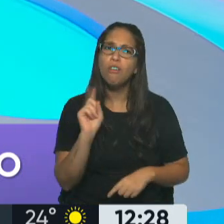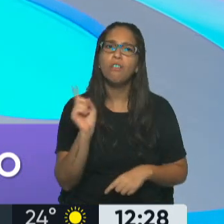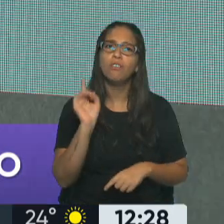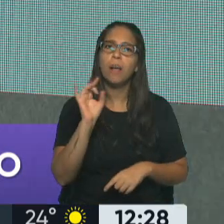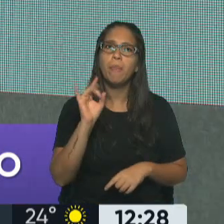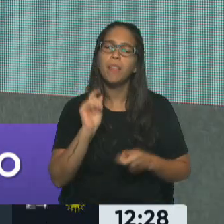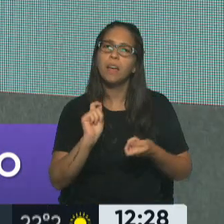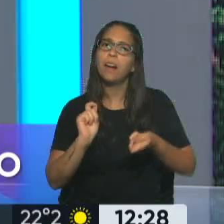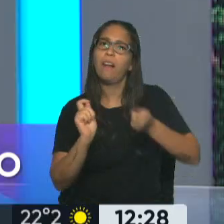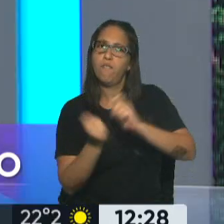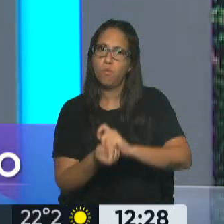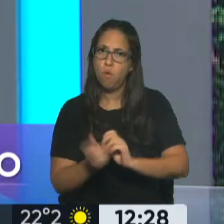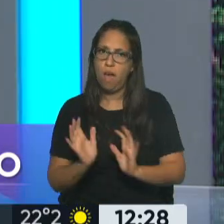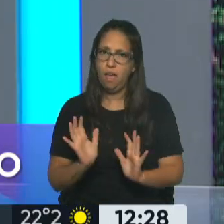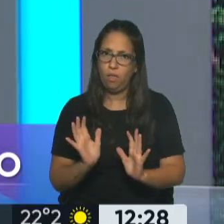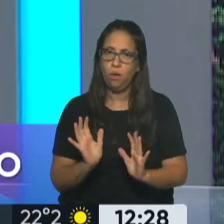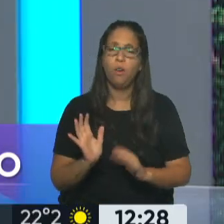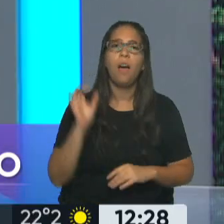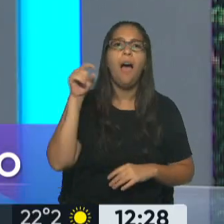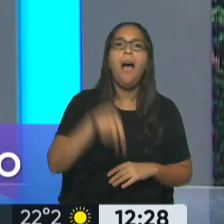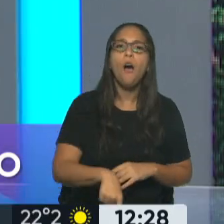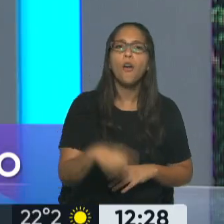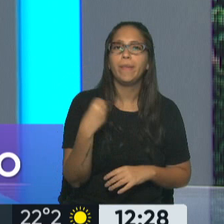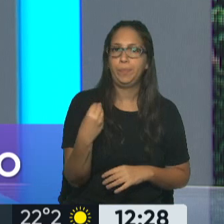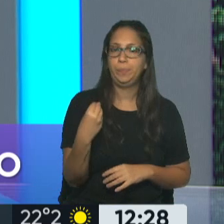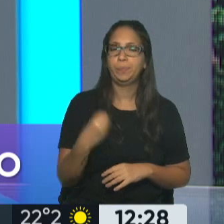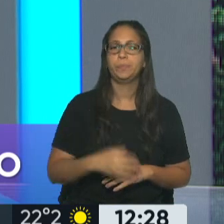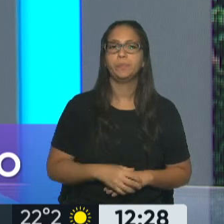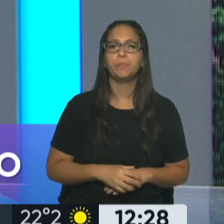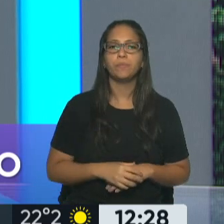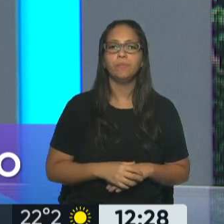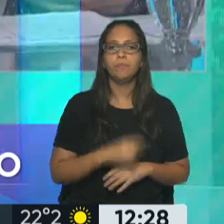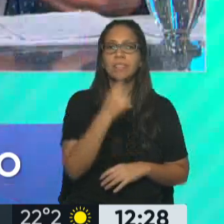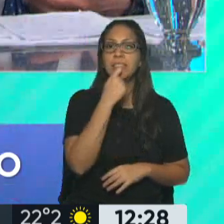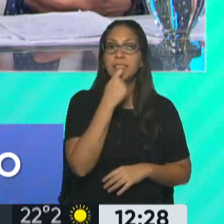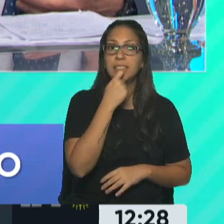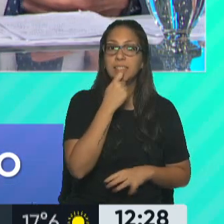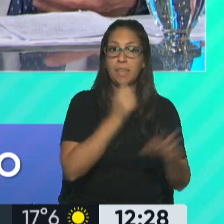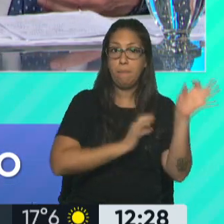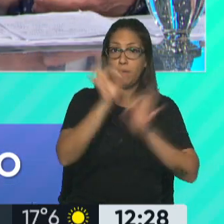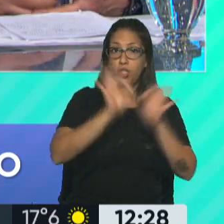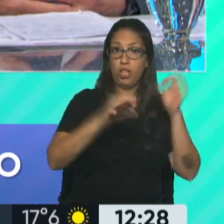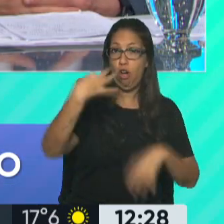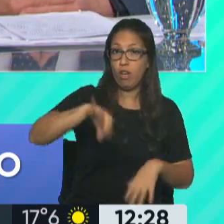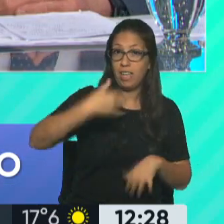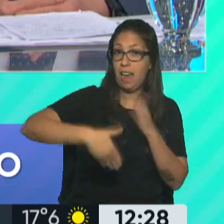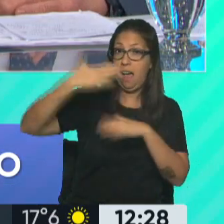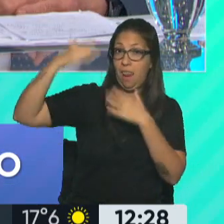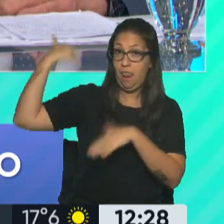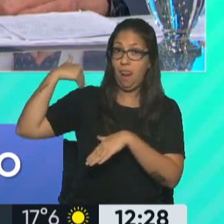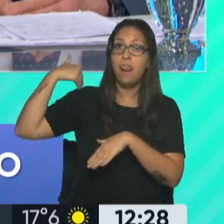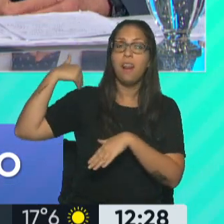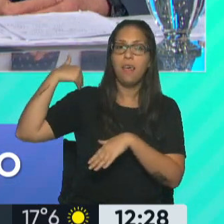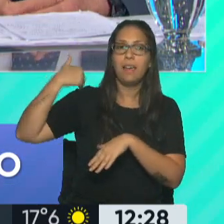hasta ahora. ¿Qué es lo que está ahora vigente? Ahora, ¿qué pasa? Si vuelve el proyecto original que fue retirado,